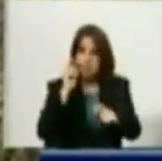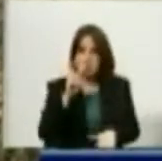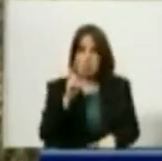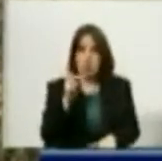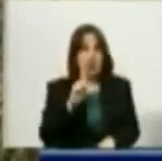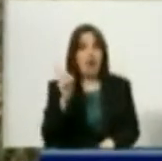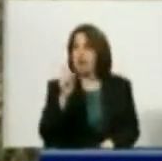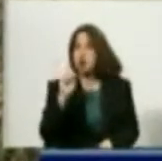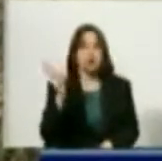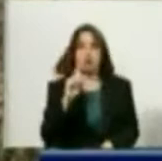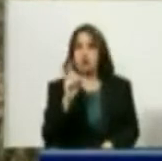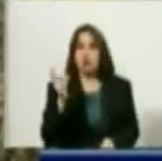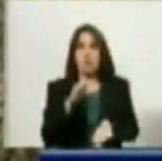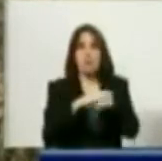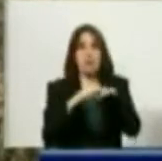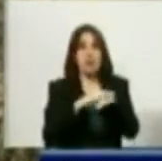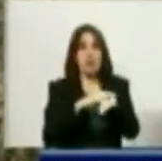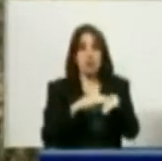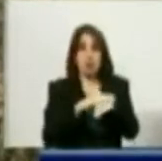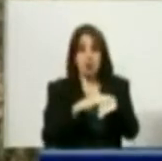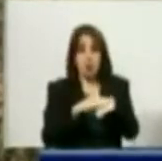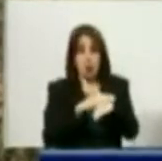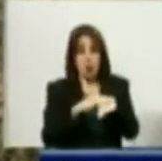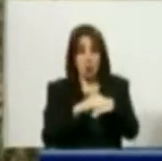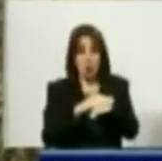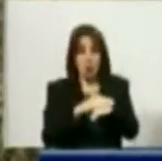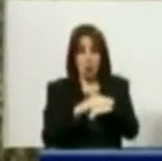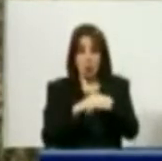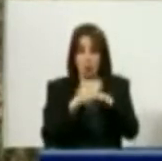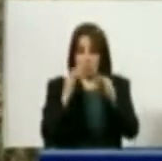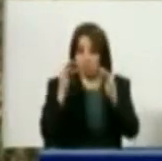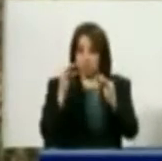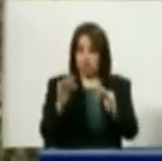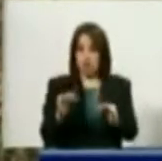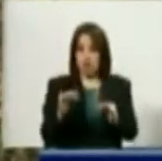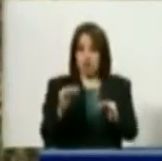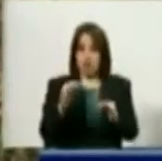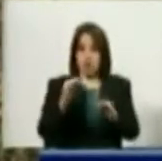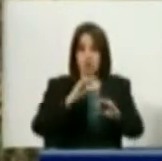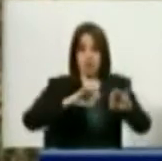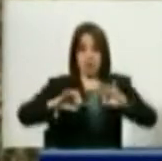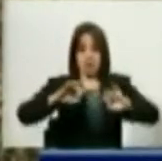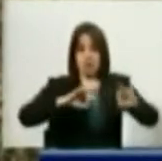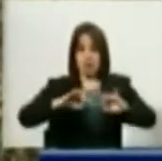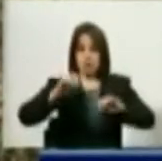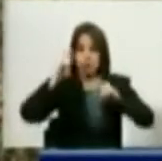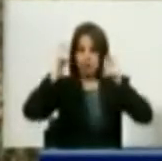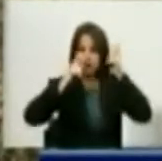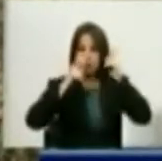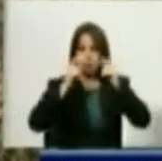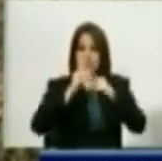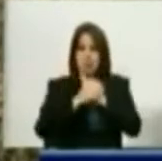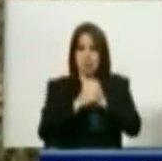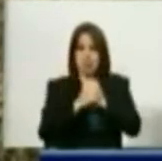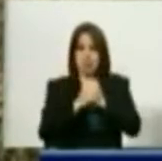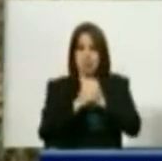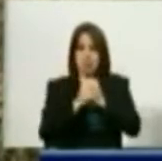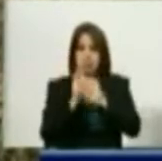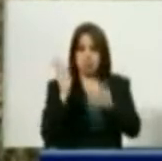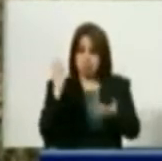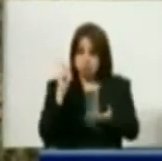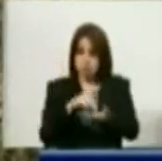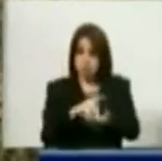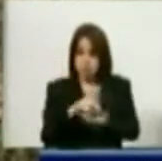no perdón pero es que después que salimos de la formalidad de la ateneo del comandante Chávez llegamos ahí